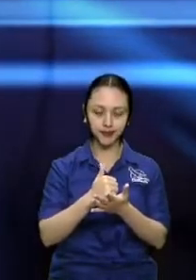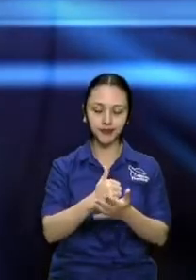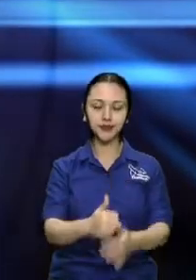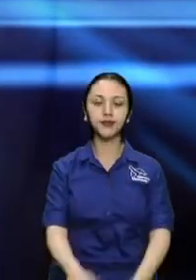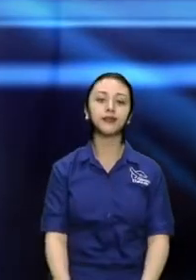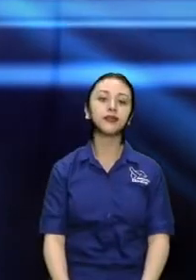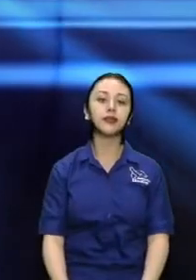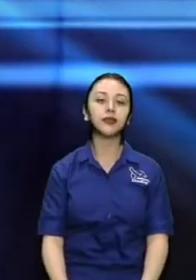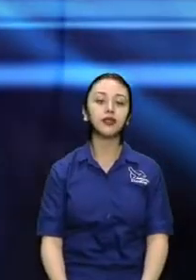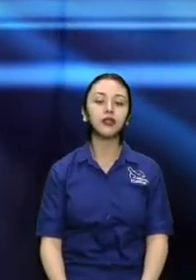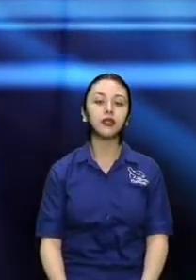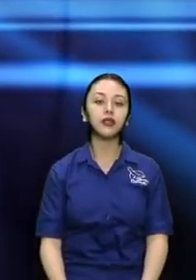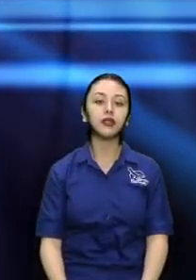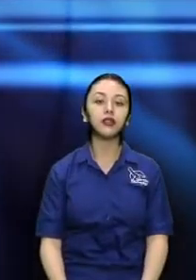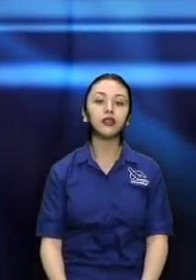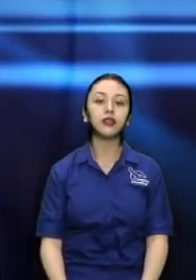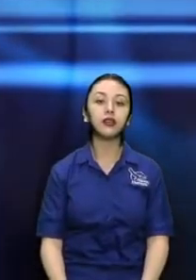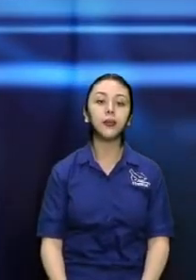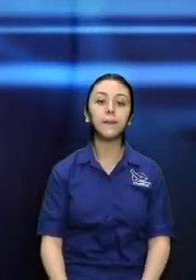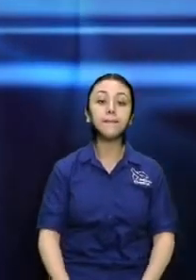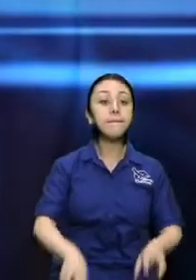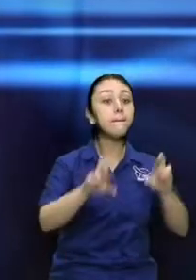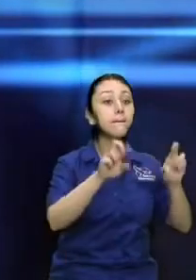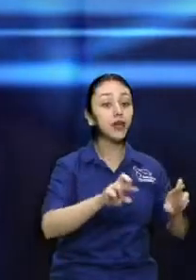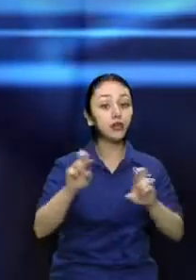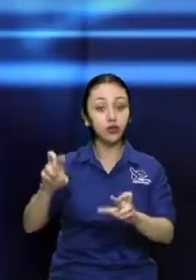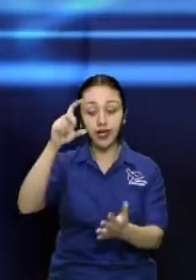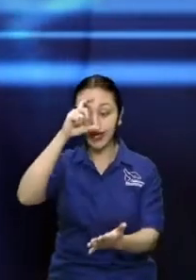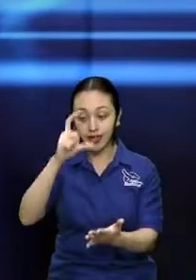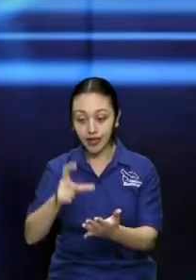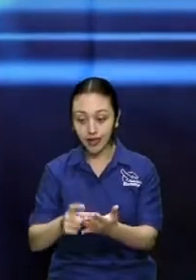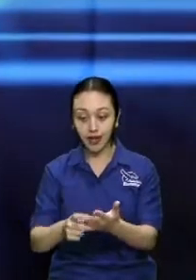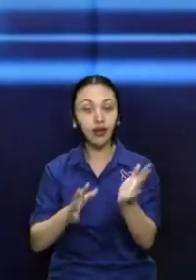sea. El que cree en mí, ¿cuántos creen en Jesús?